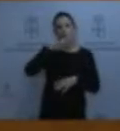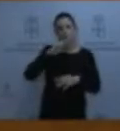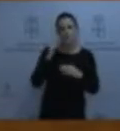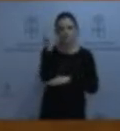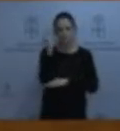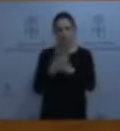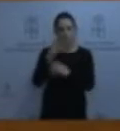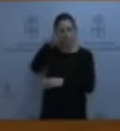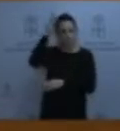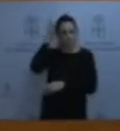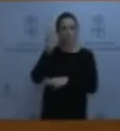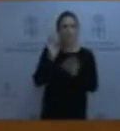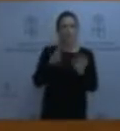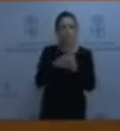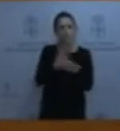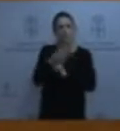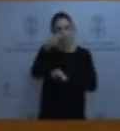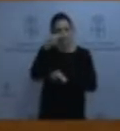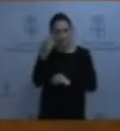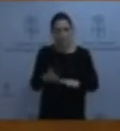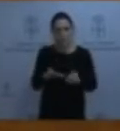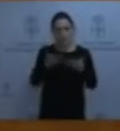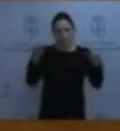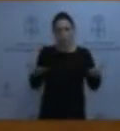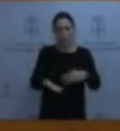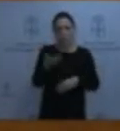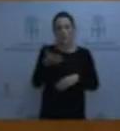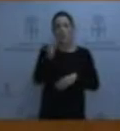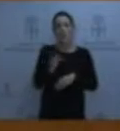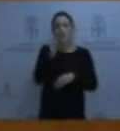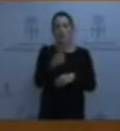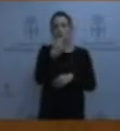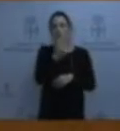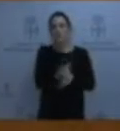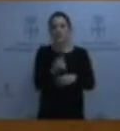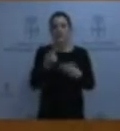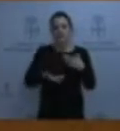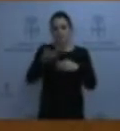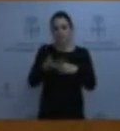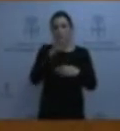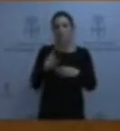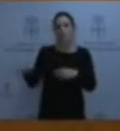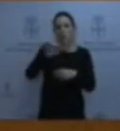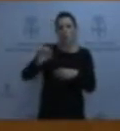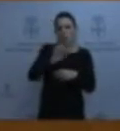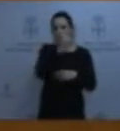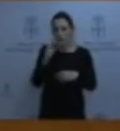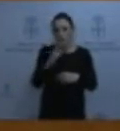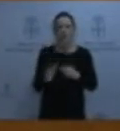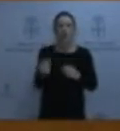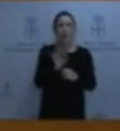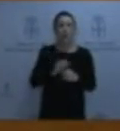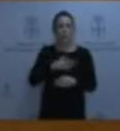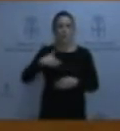interés enorme. Nadie va a negar la importancia del camino, de su trascendencia histórica, la conformación de aquella primera Europa, o su papel difusor de